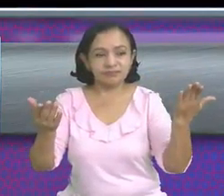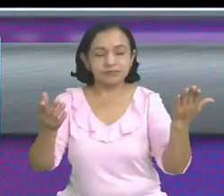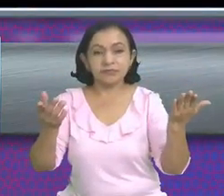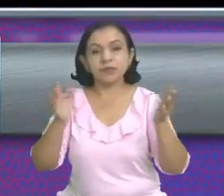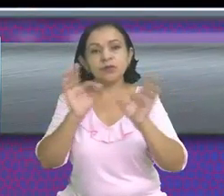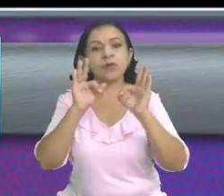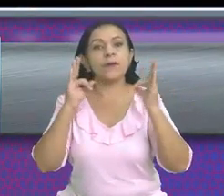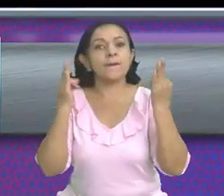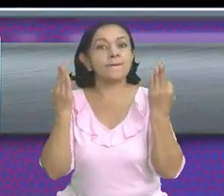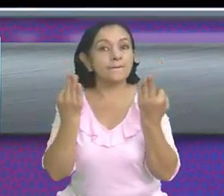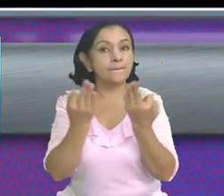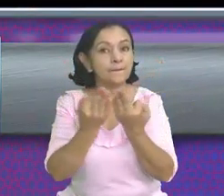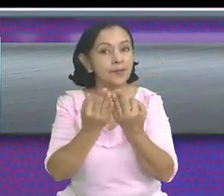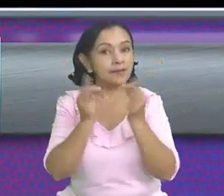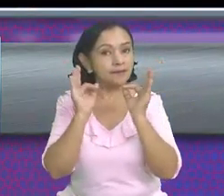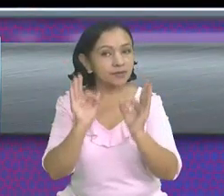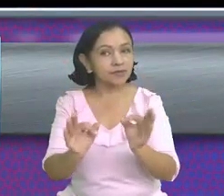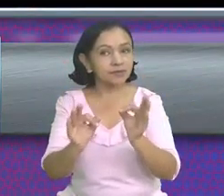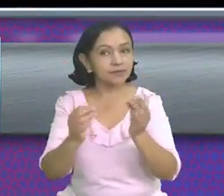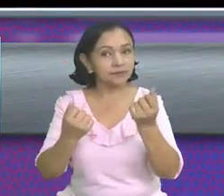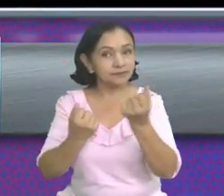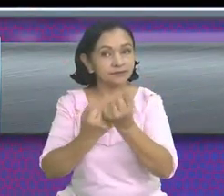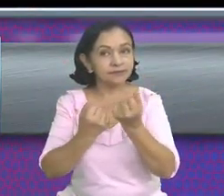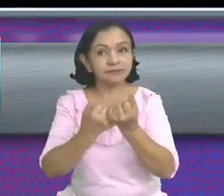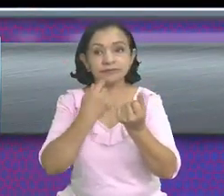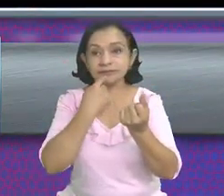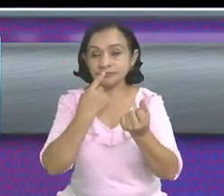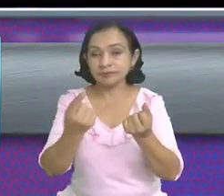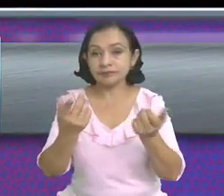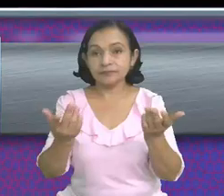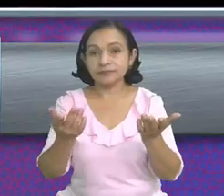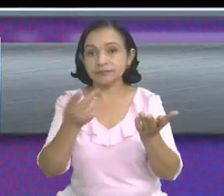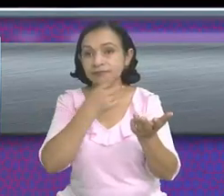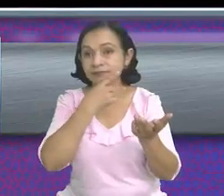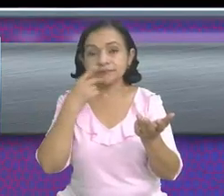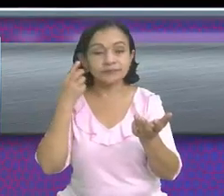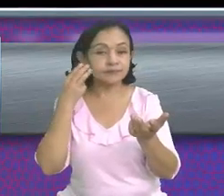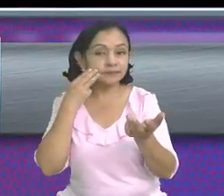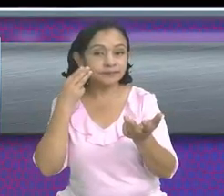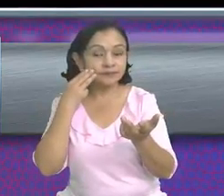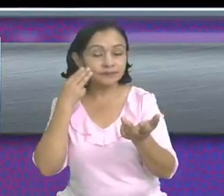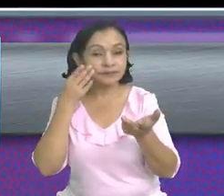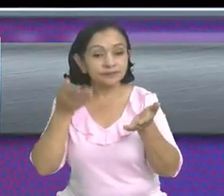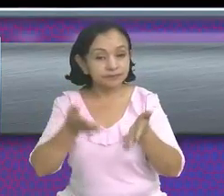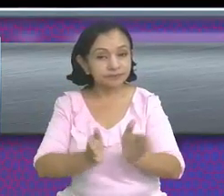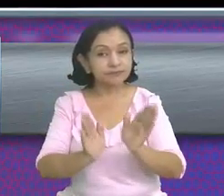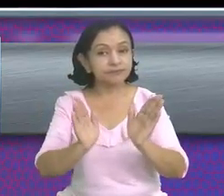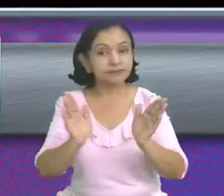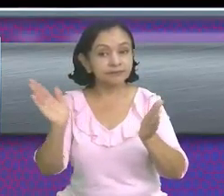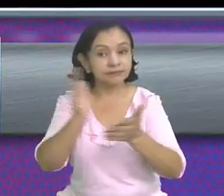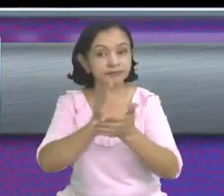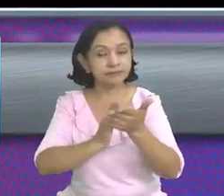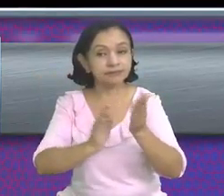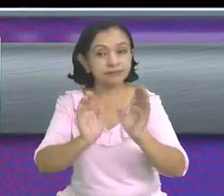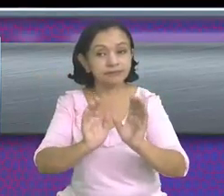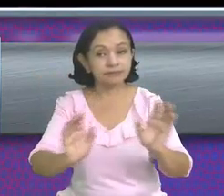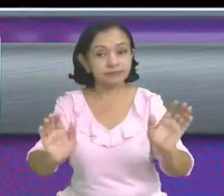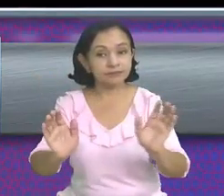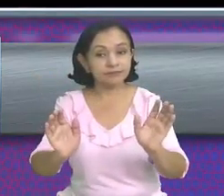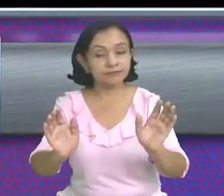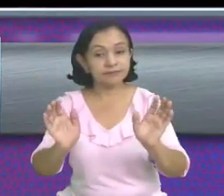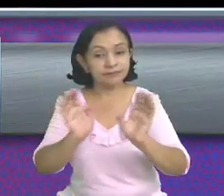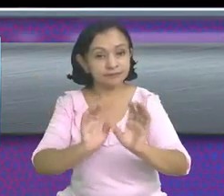familia funcional, como comúnmente nosotros le conocemos, como padre, madre, hijo. Y de repente el niño, en la etapa de